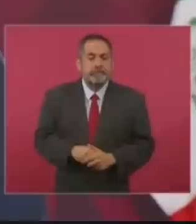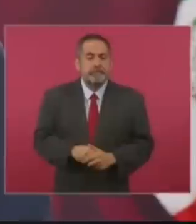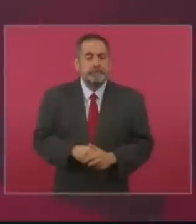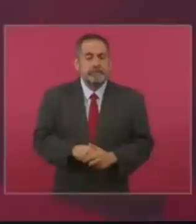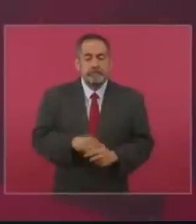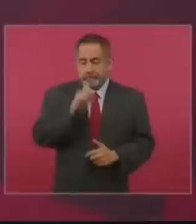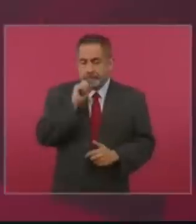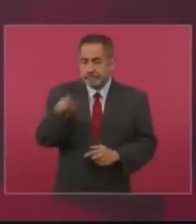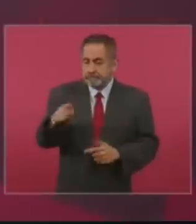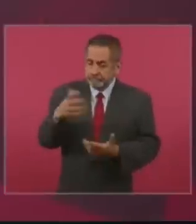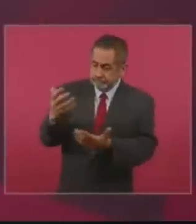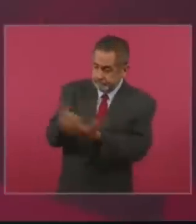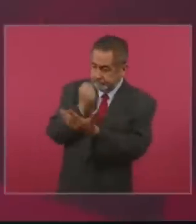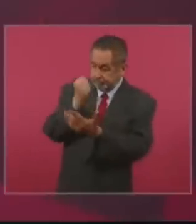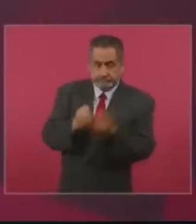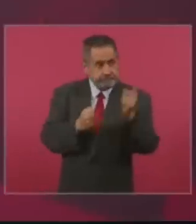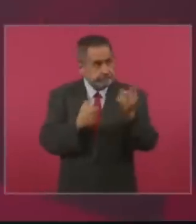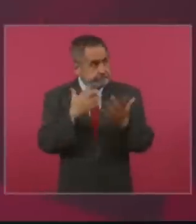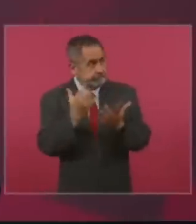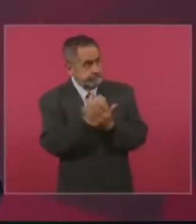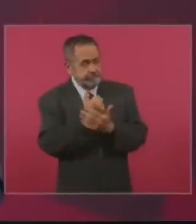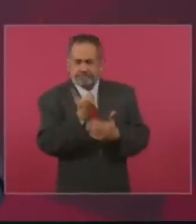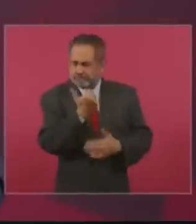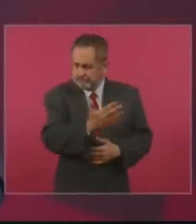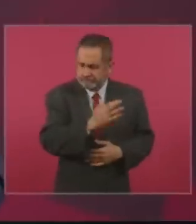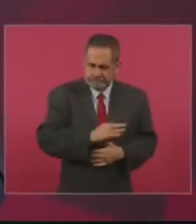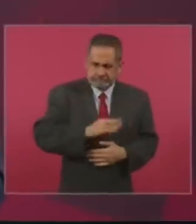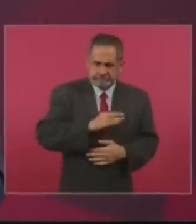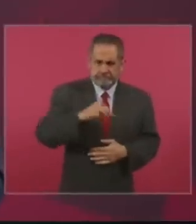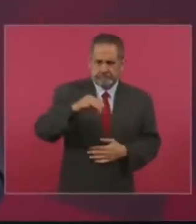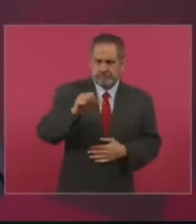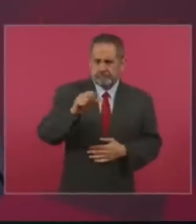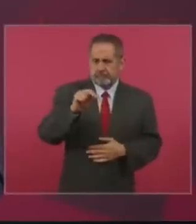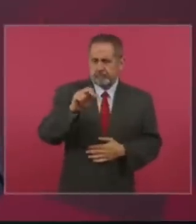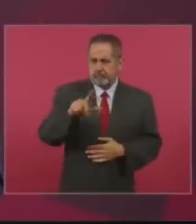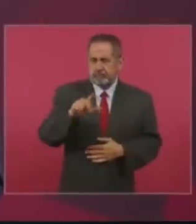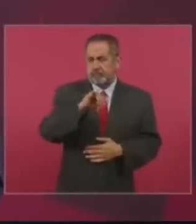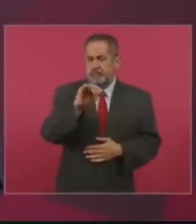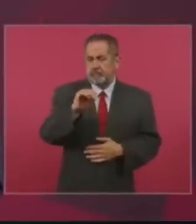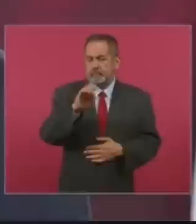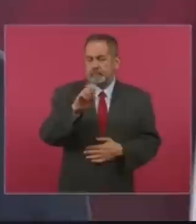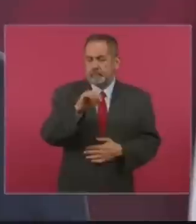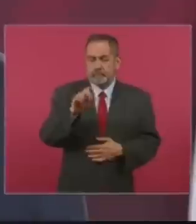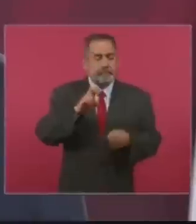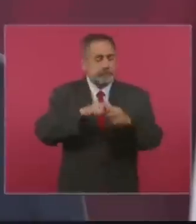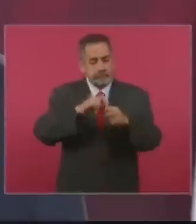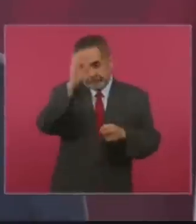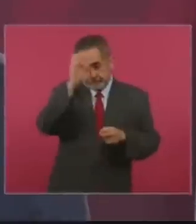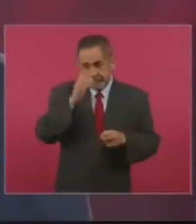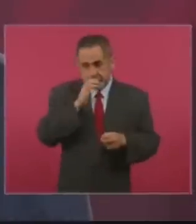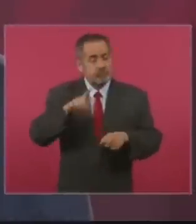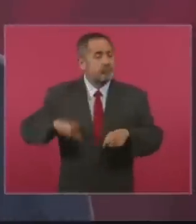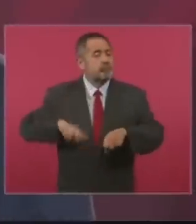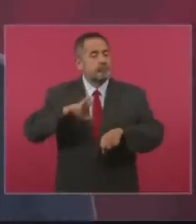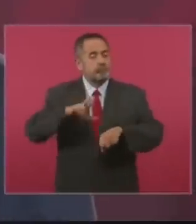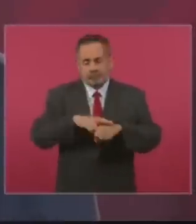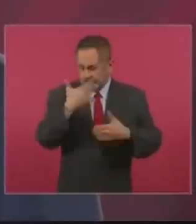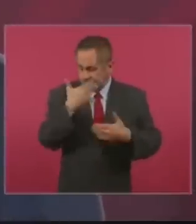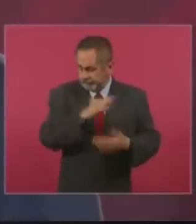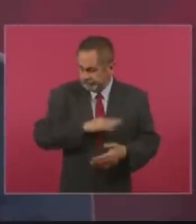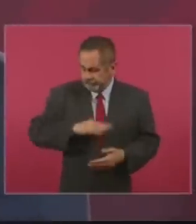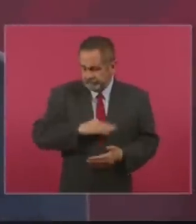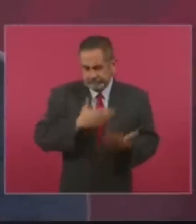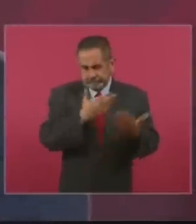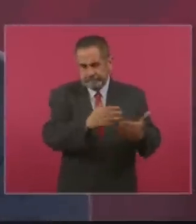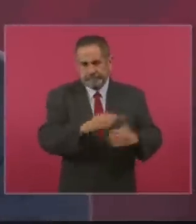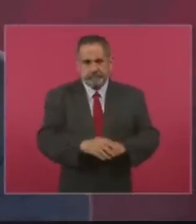a quienes triunfaron Manuel Jiménez en Coahuila como gobernador